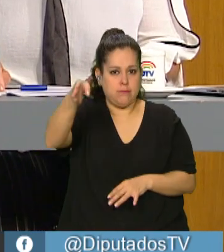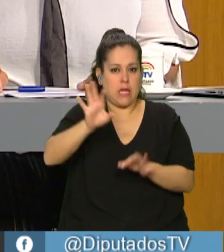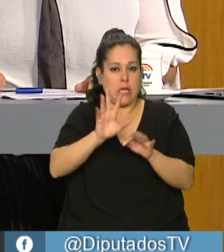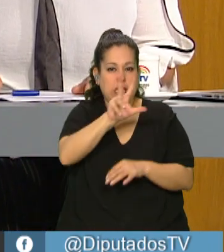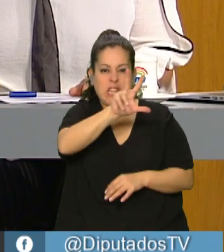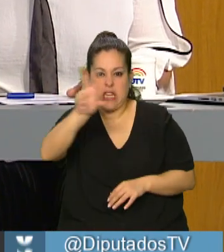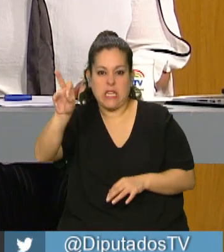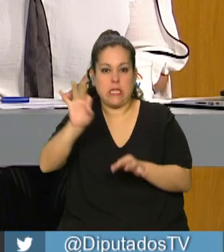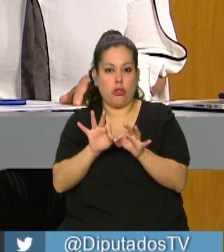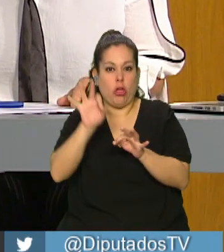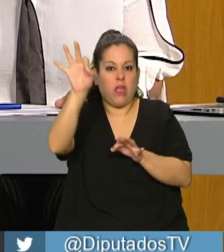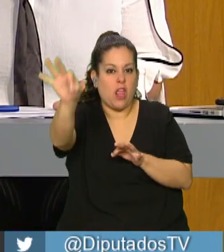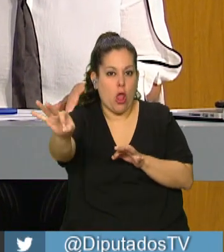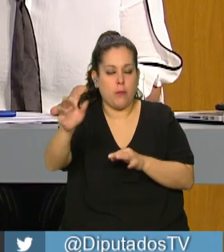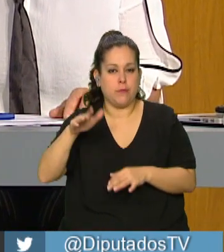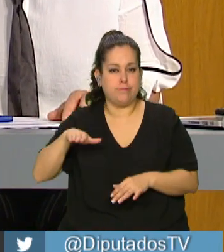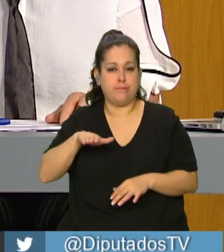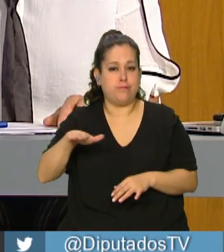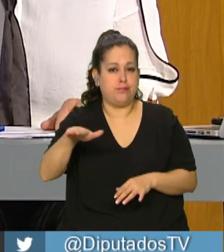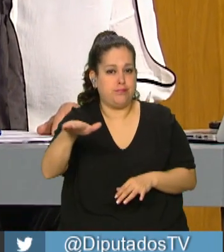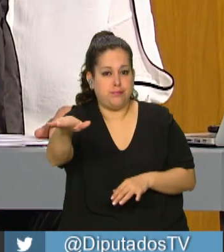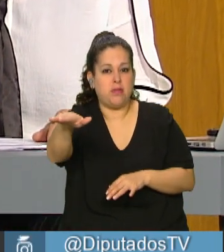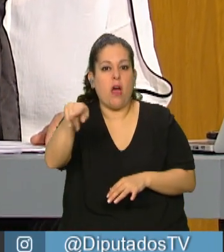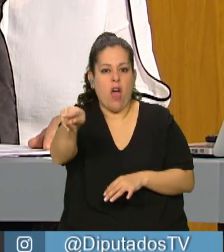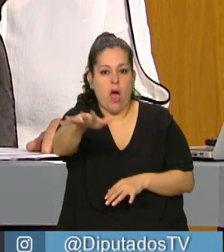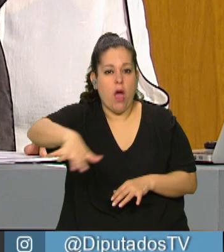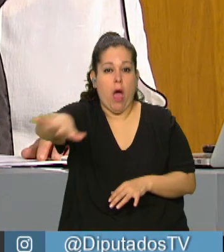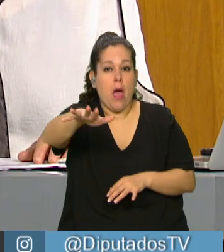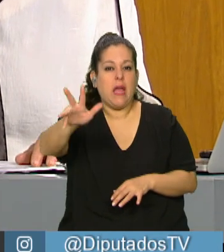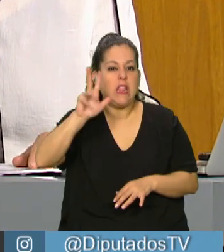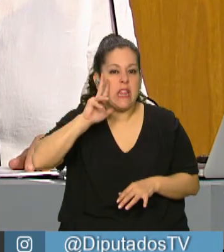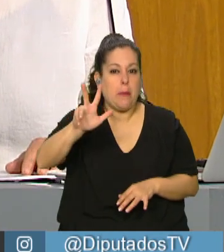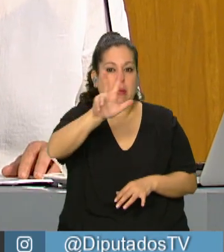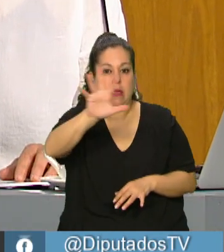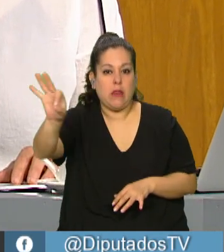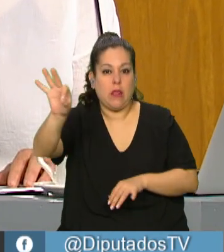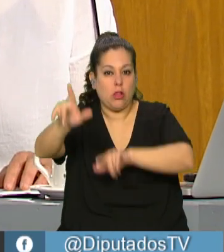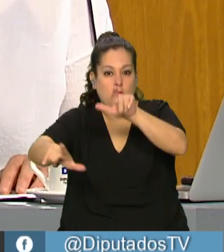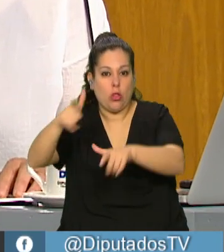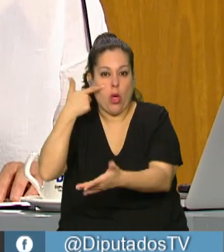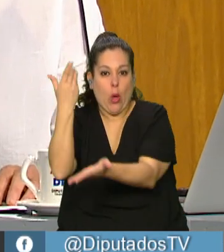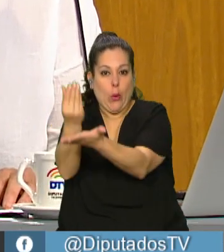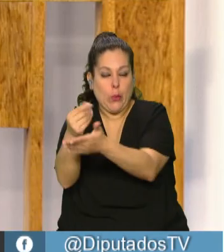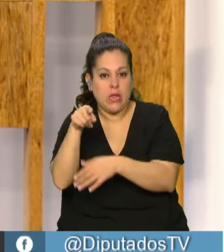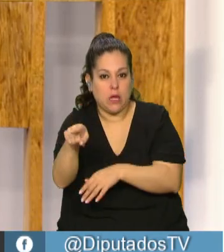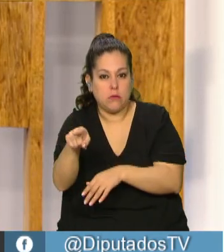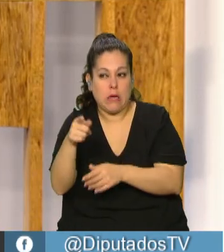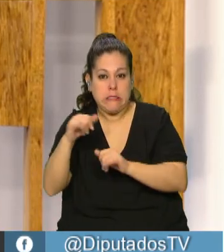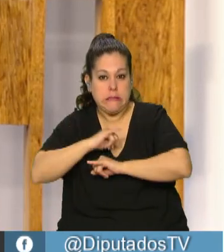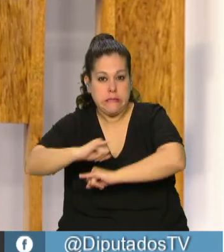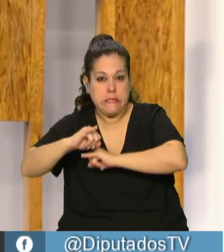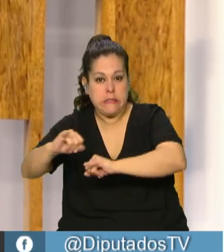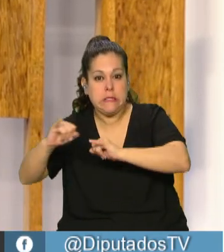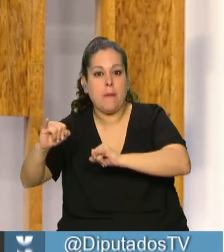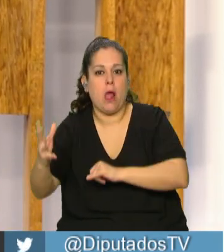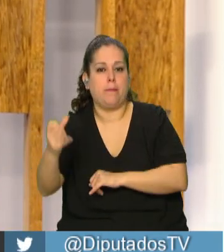para ir a una localidad de 3.500 habitantes y de pronto cosechar 500 votos.